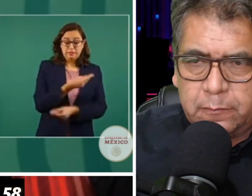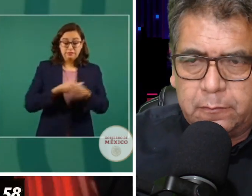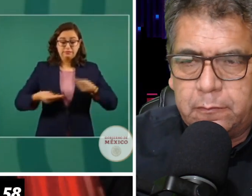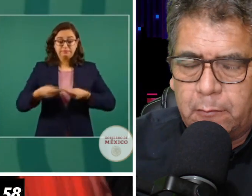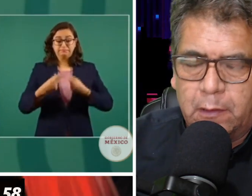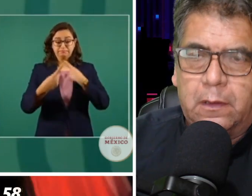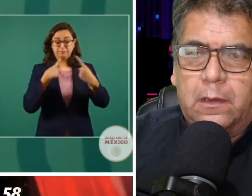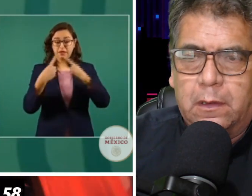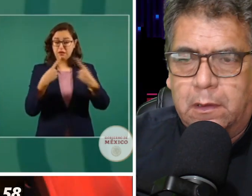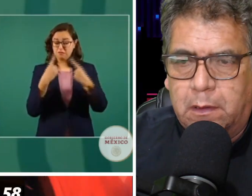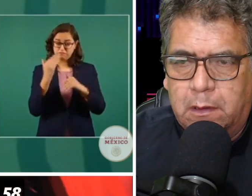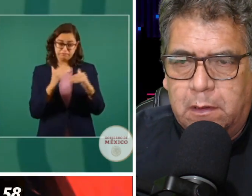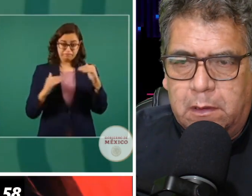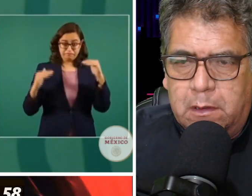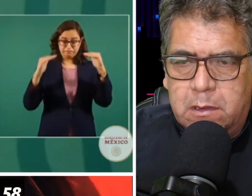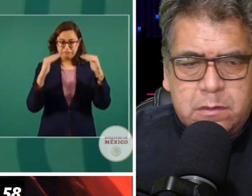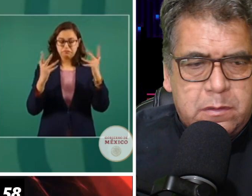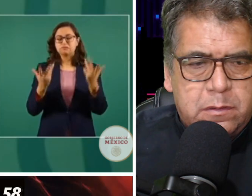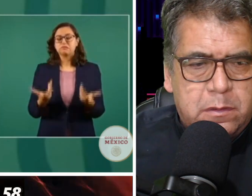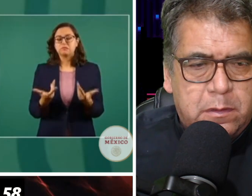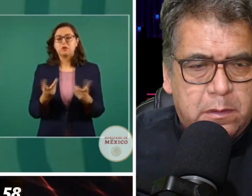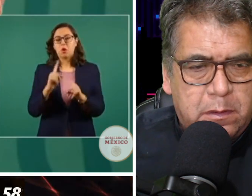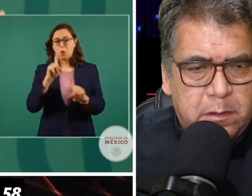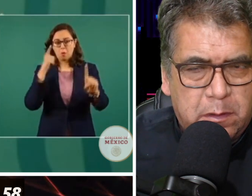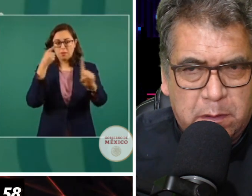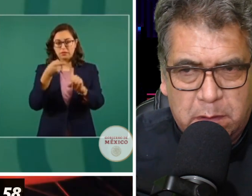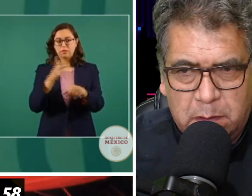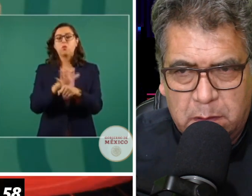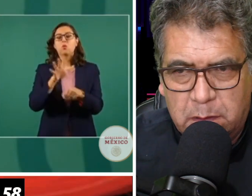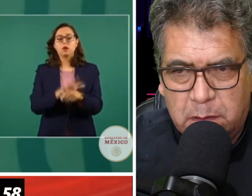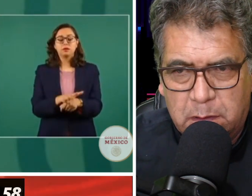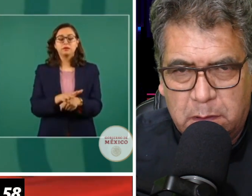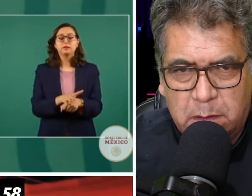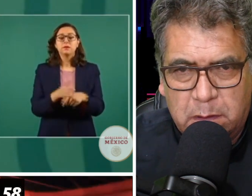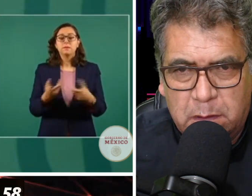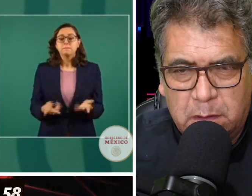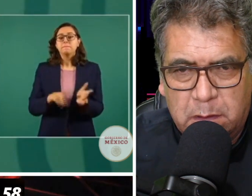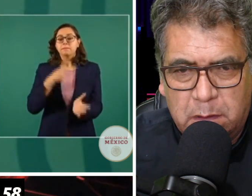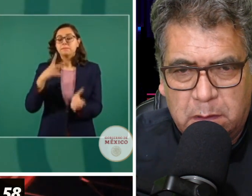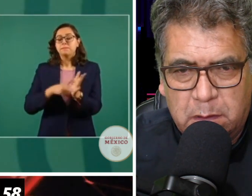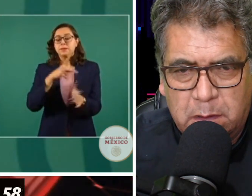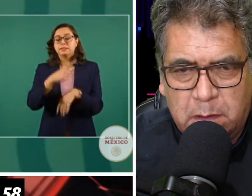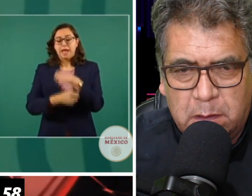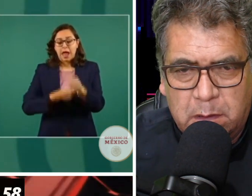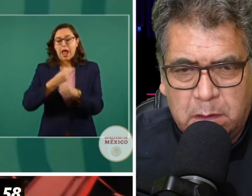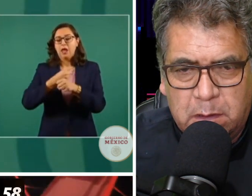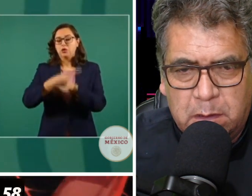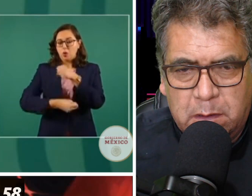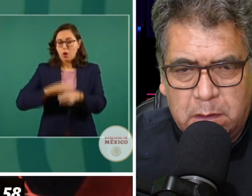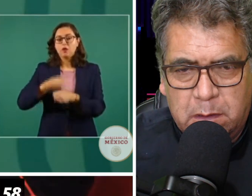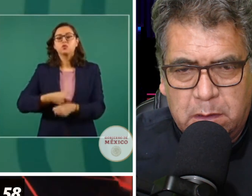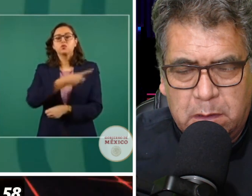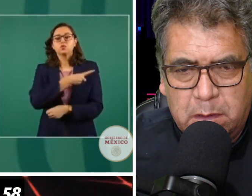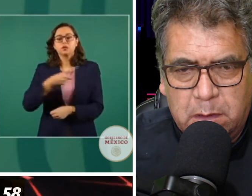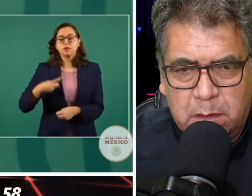primer objetivo estratégico de celebrarlo cada año, que ahora lo vamos a retomar, es compartir